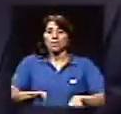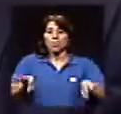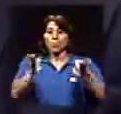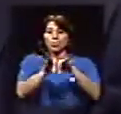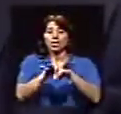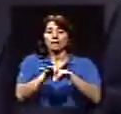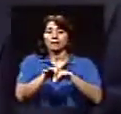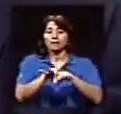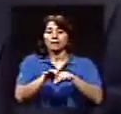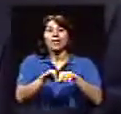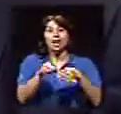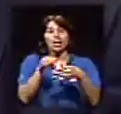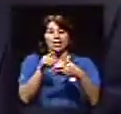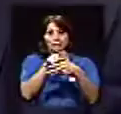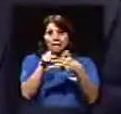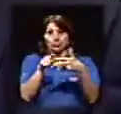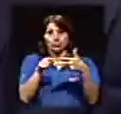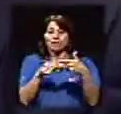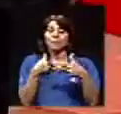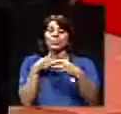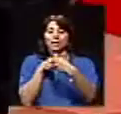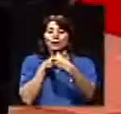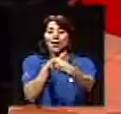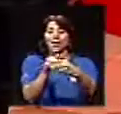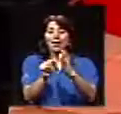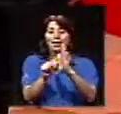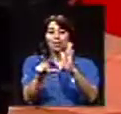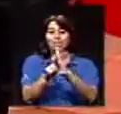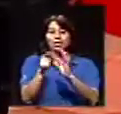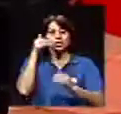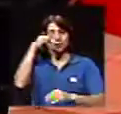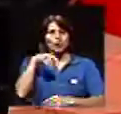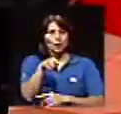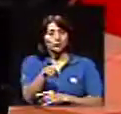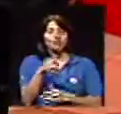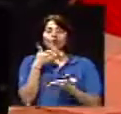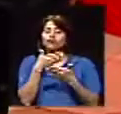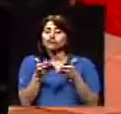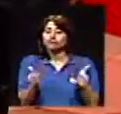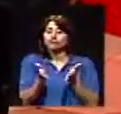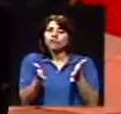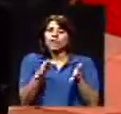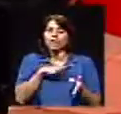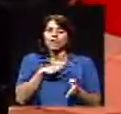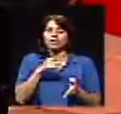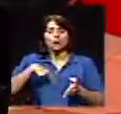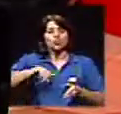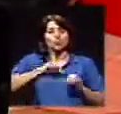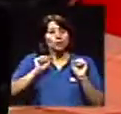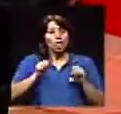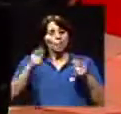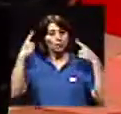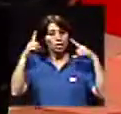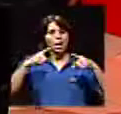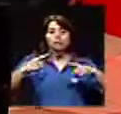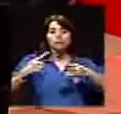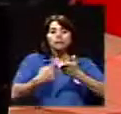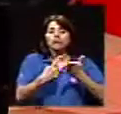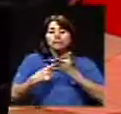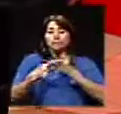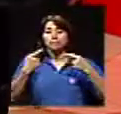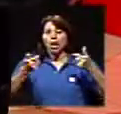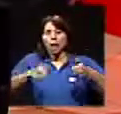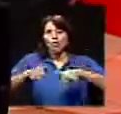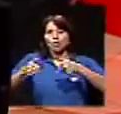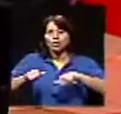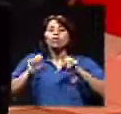tres un liderazgo en la Asamblea Legislativa. Y creo que eso favorecerá que podamos llegar a acuerdos y podamos transformar muchas de las cosas que los costarricenses quieren